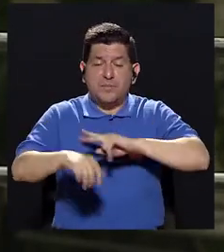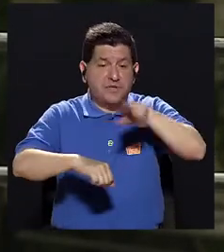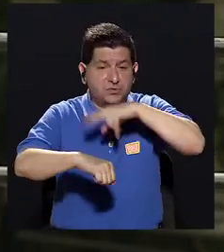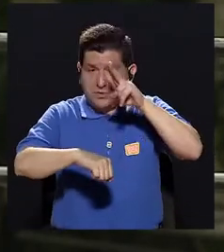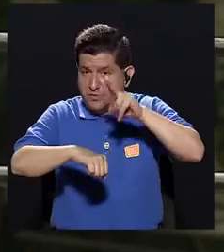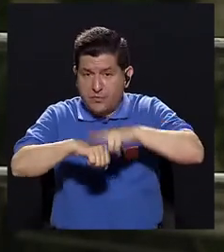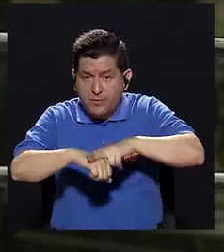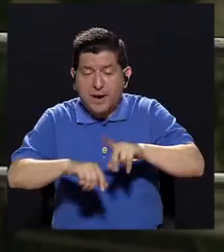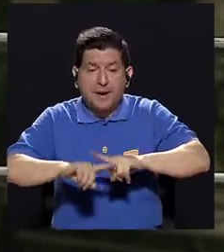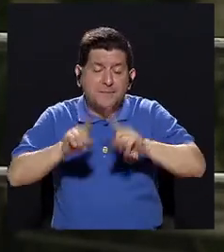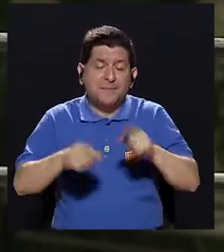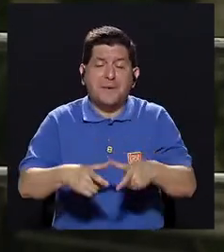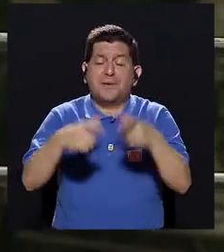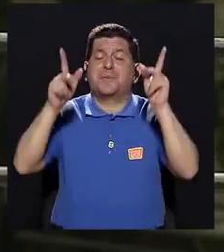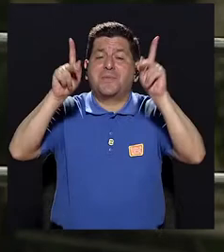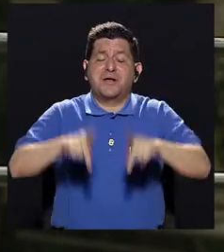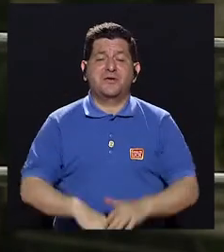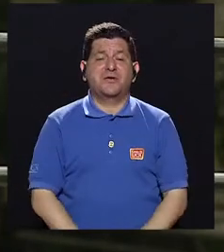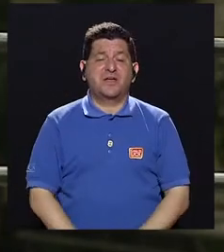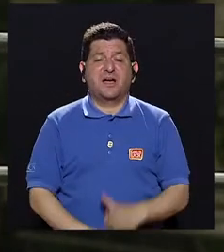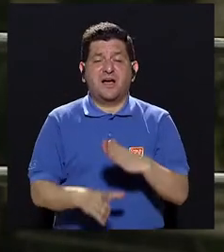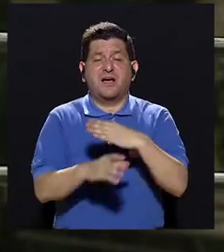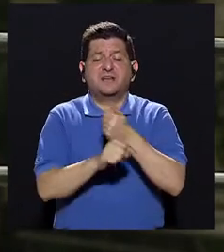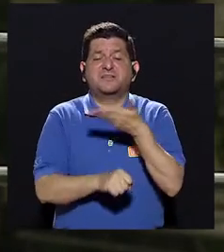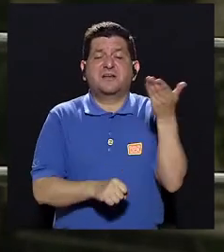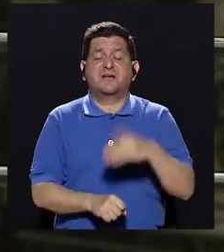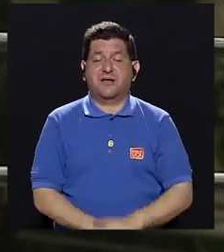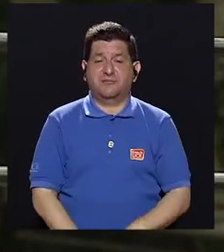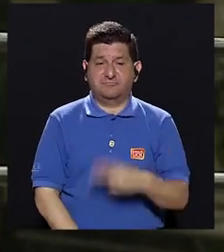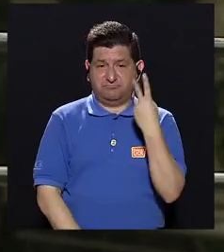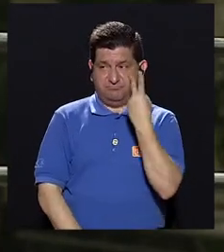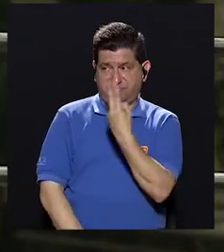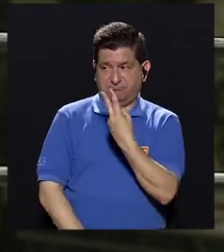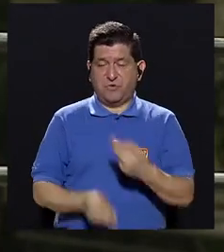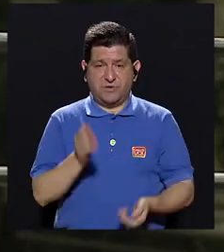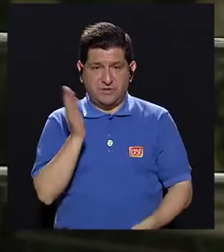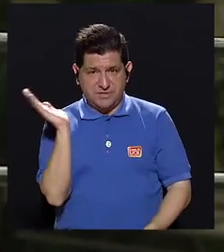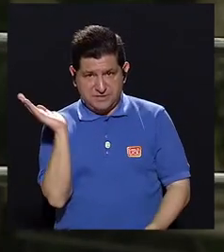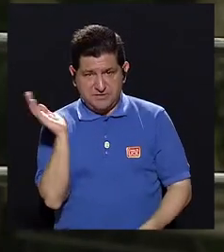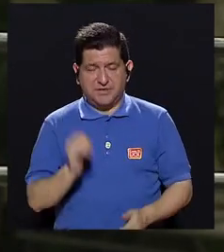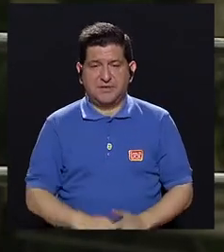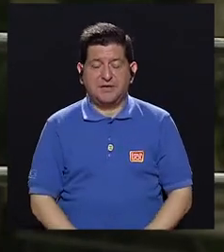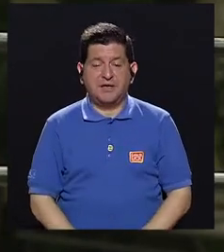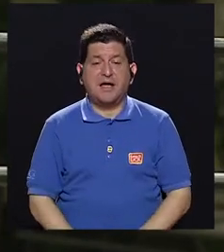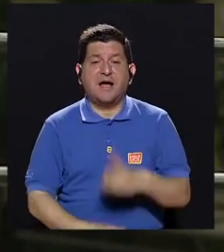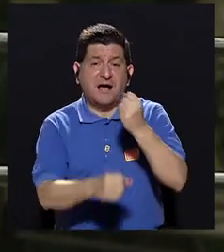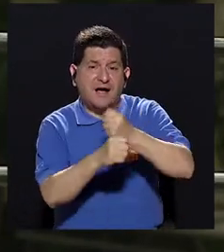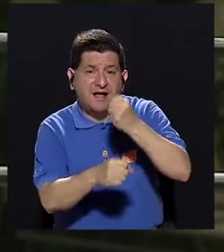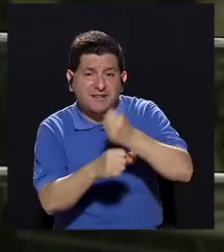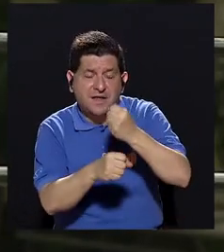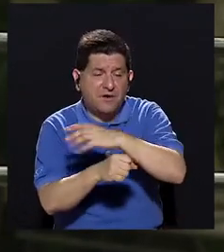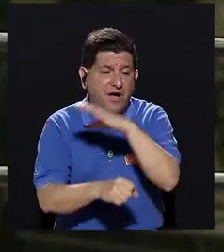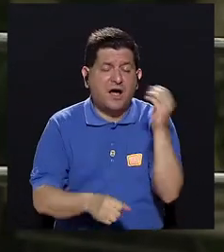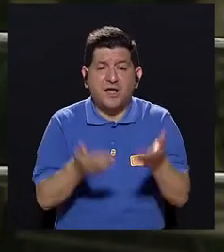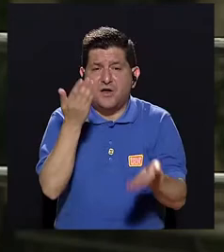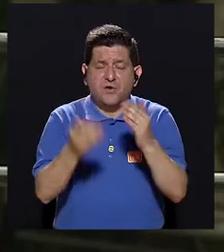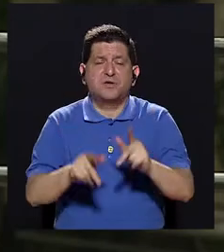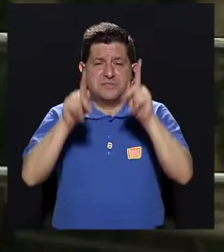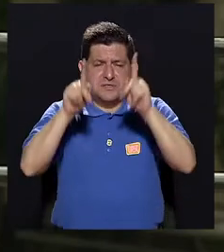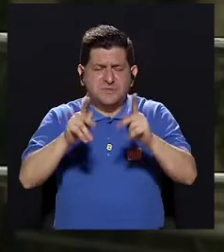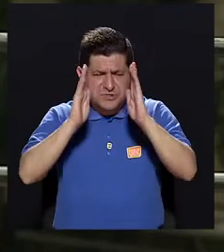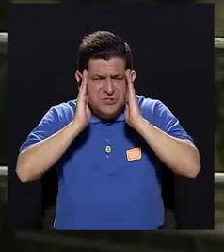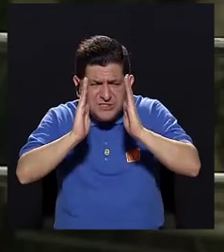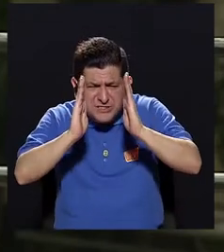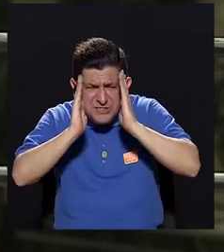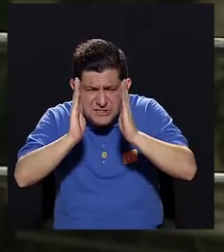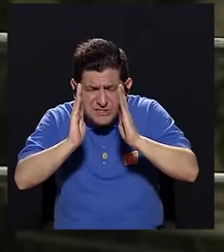persona normalmente, solo que la mayoría de personas hace esto. Y tras de eso, cuando están trabajando, están muy, muy metidos